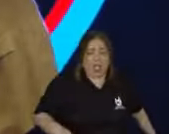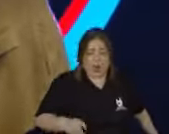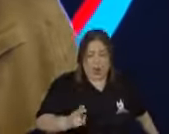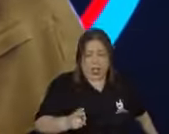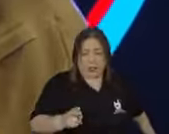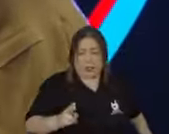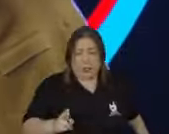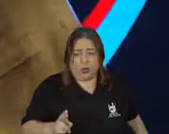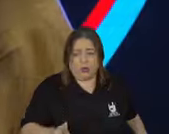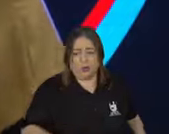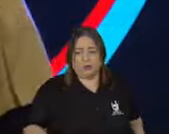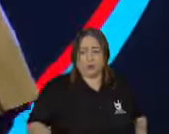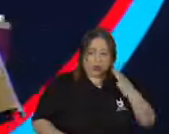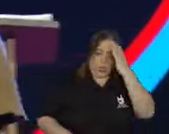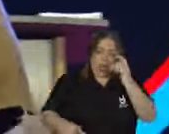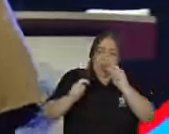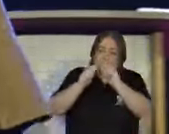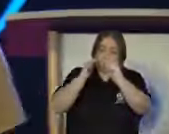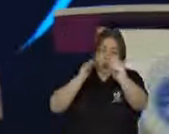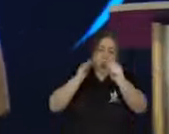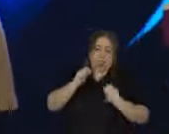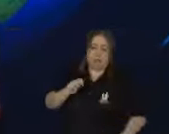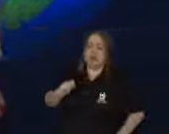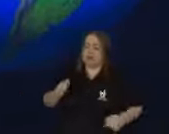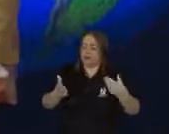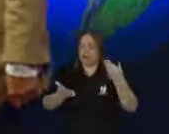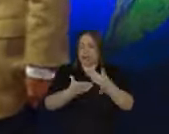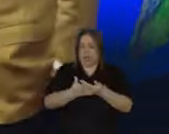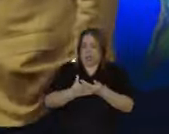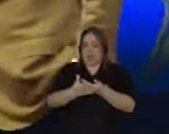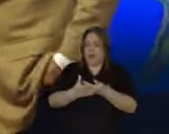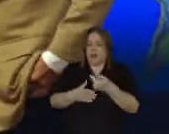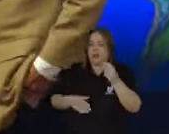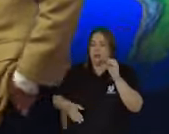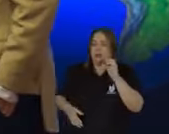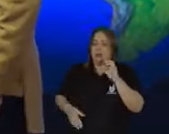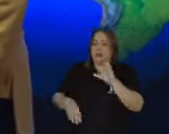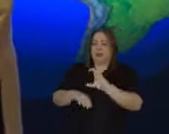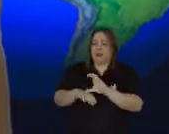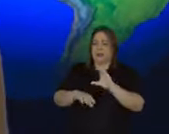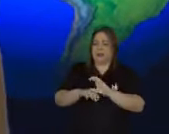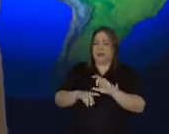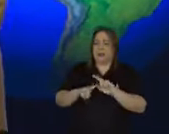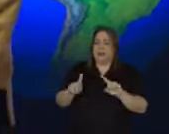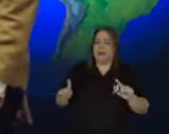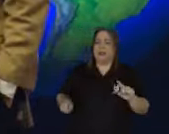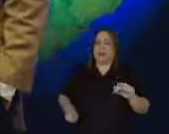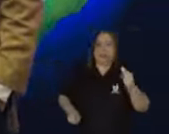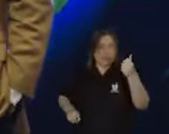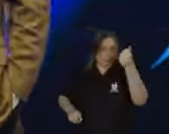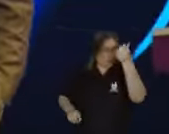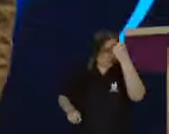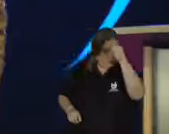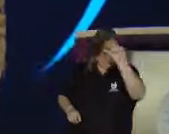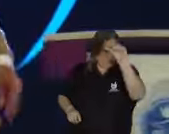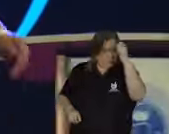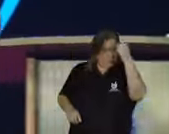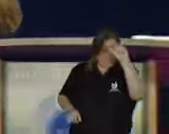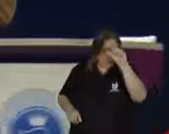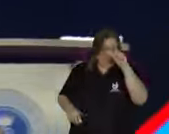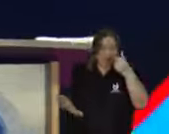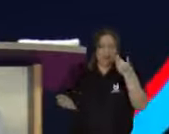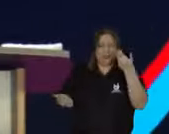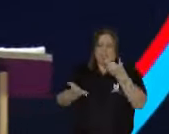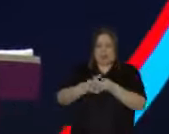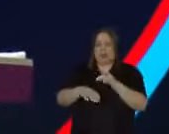perder el autobús que me lo llevara a tiempo para llegar a la casa de Dios. Eso sí, todos los domingos llegábamos temprano, recibiendo a los